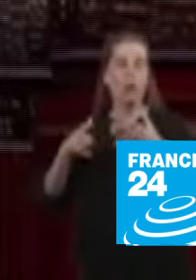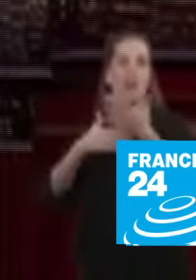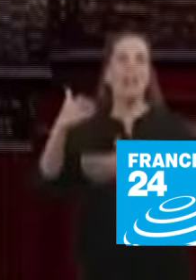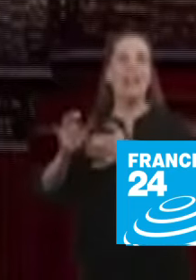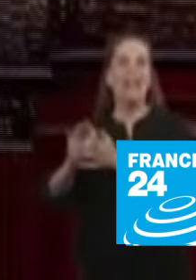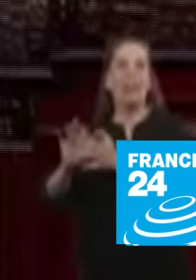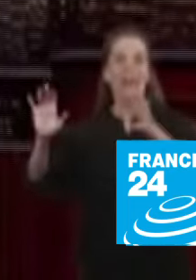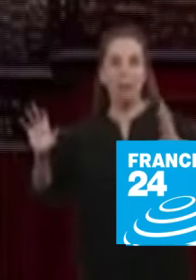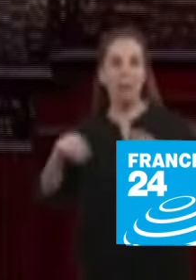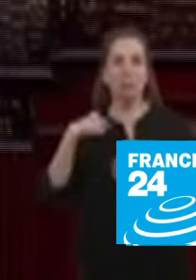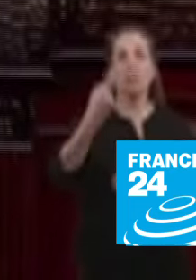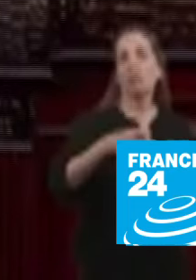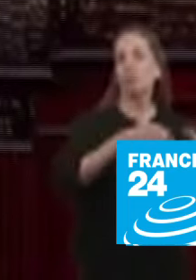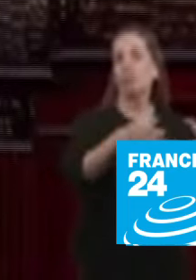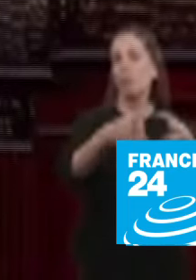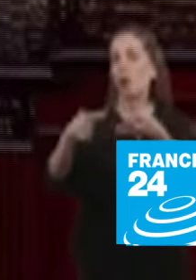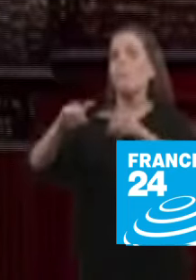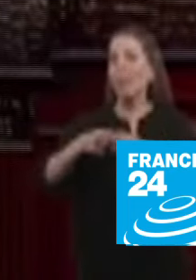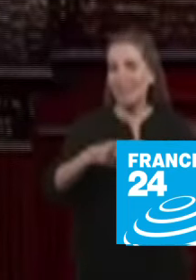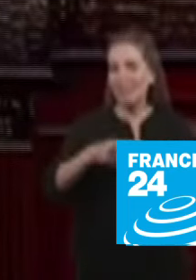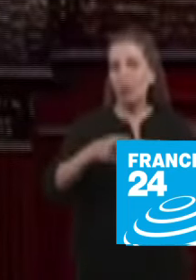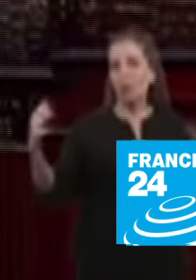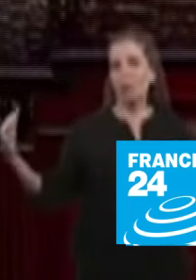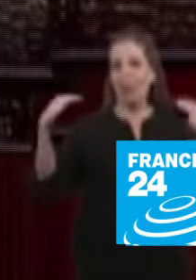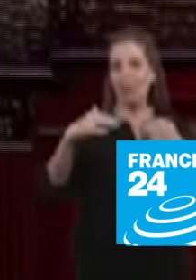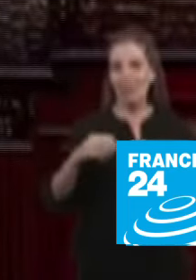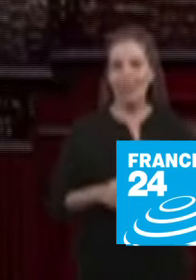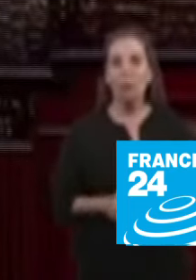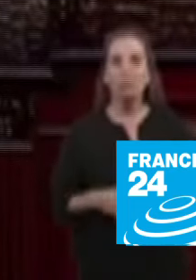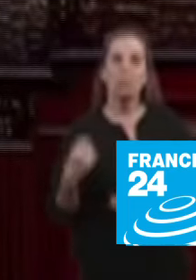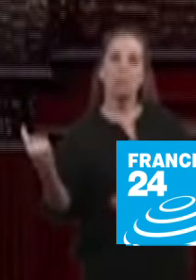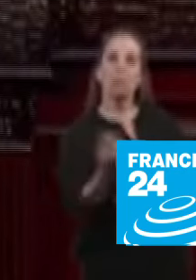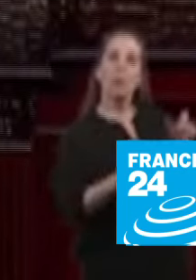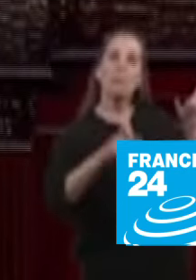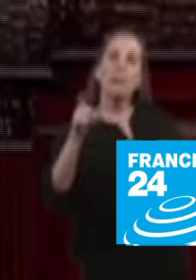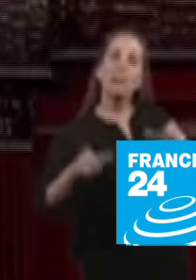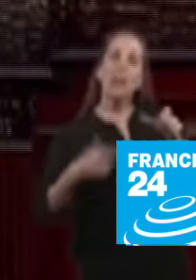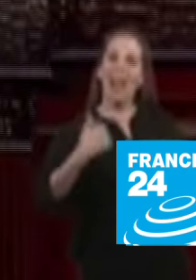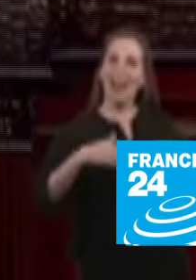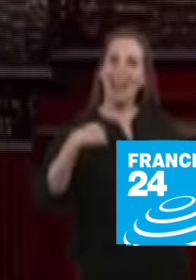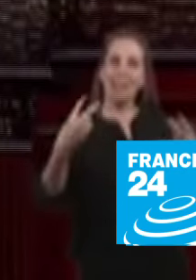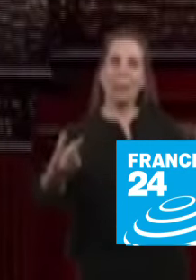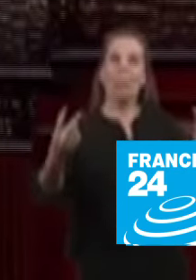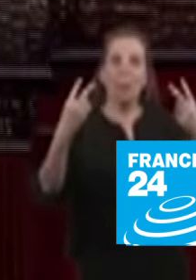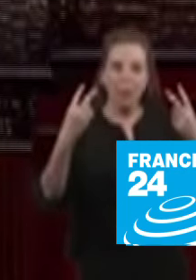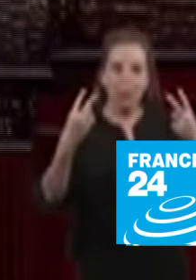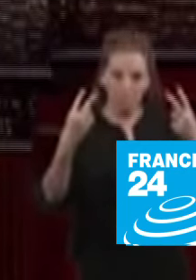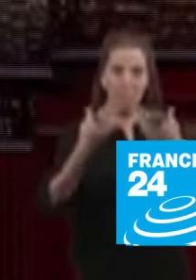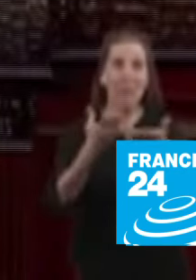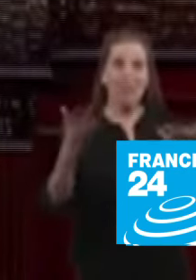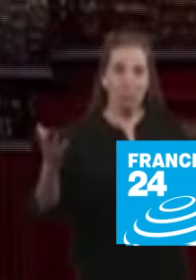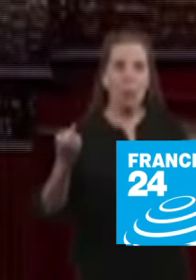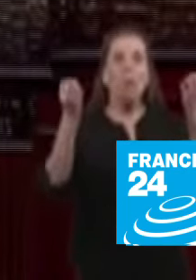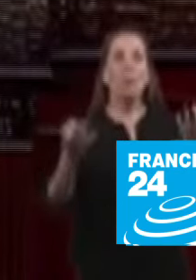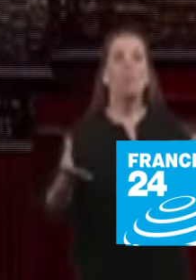ya ya ejerció el veto presidencial fundamentalmente con el aumento a los jubilados que había dispuesto el congreso y